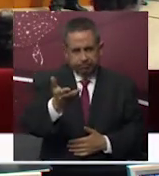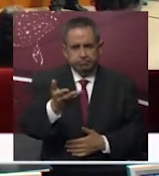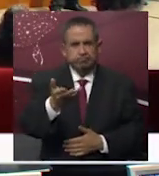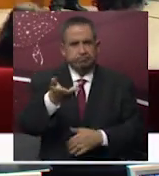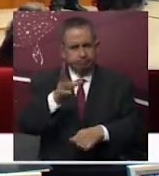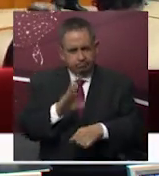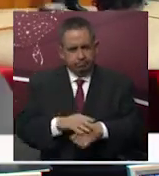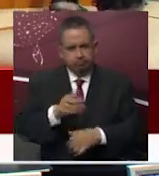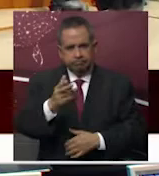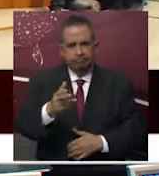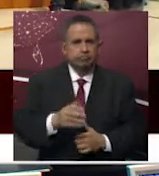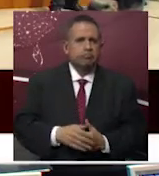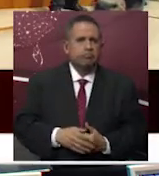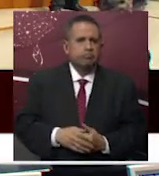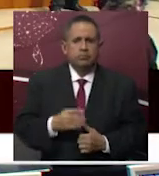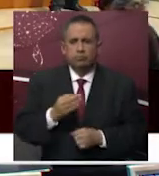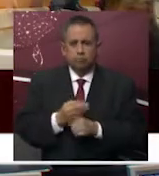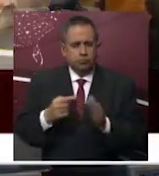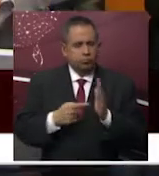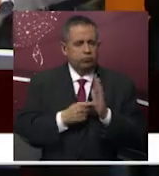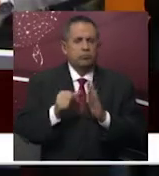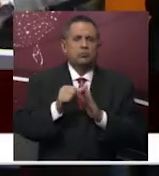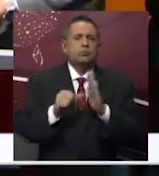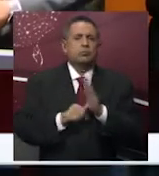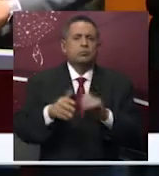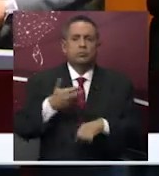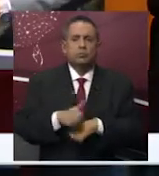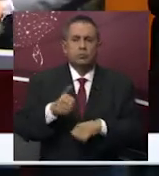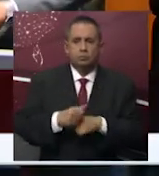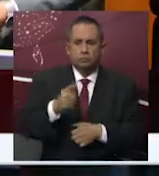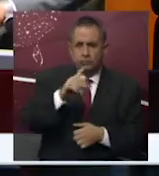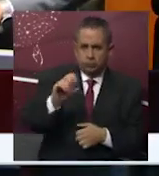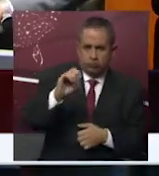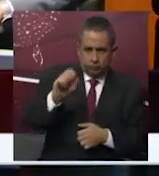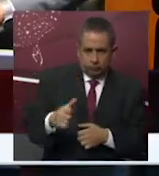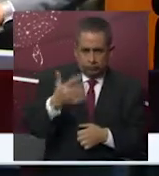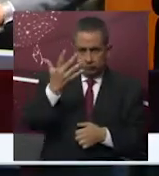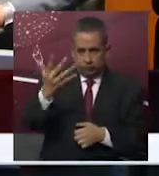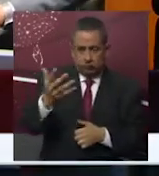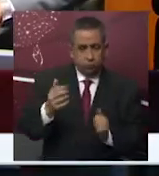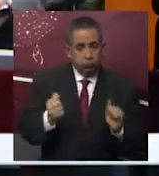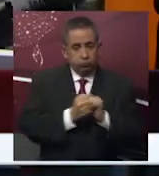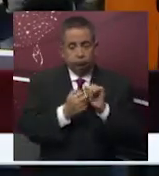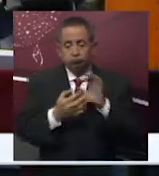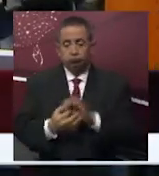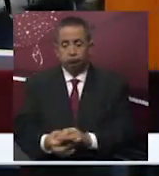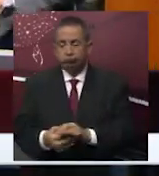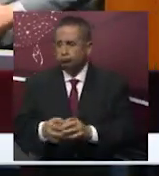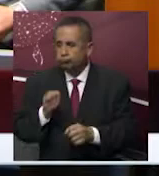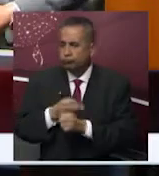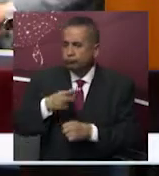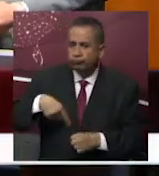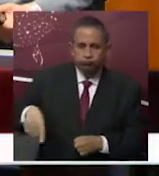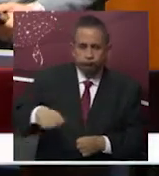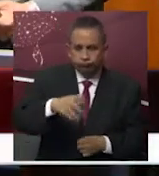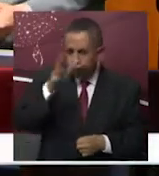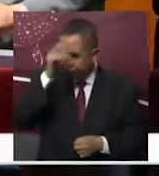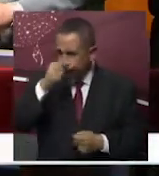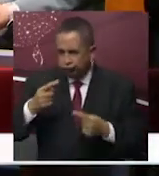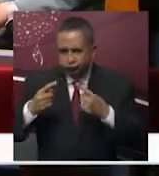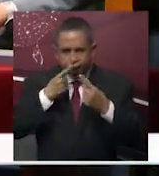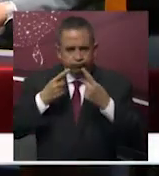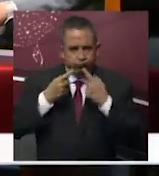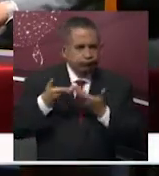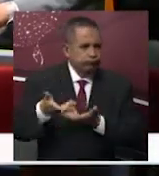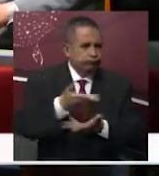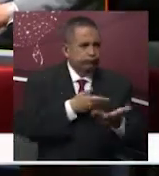pediría que, con fundamento en el artículo 105 y de conformidad a los acuerdos que tuvimos con los